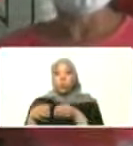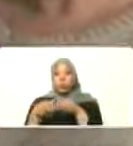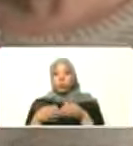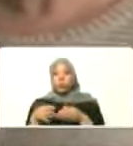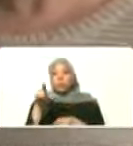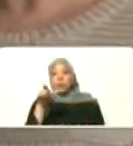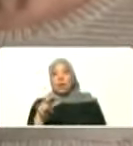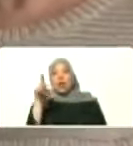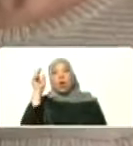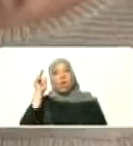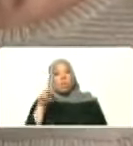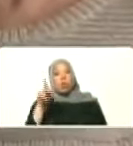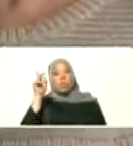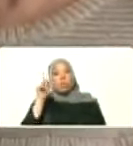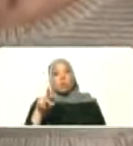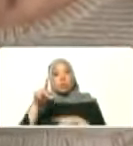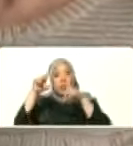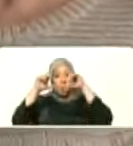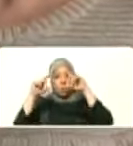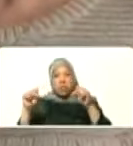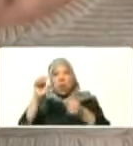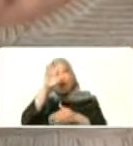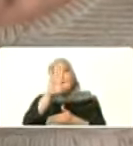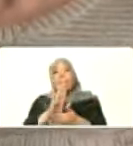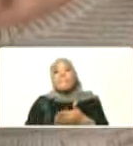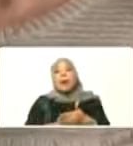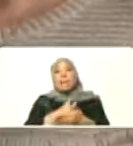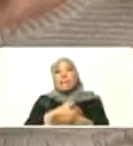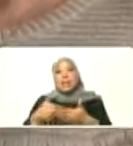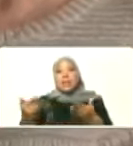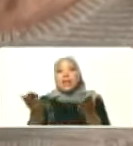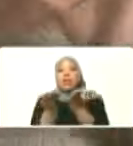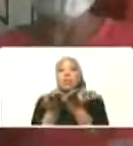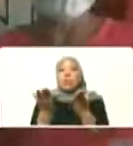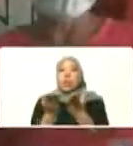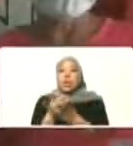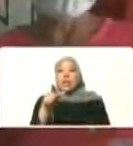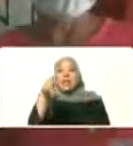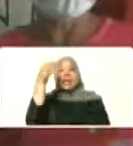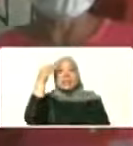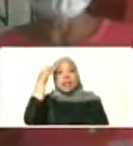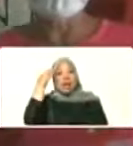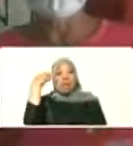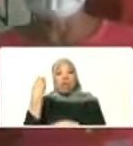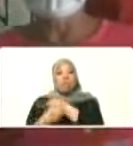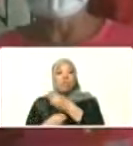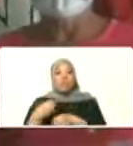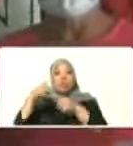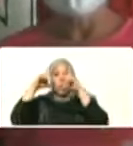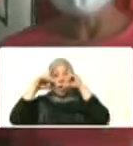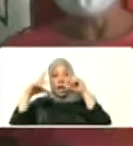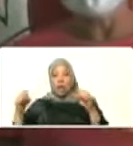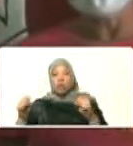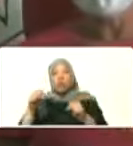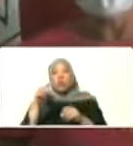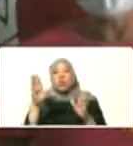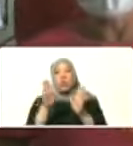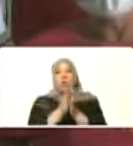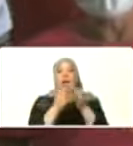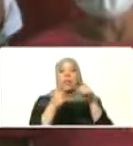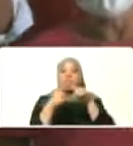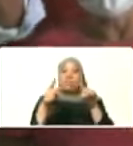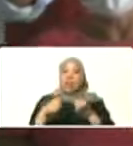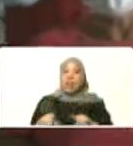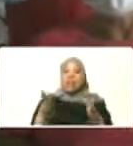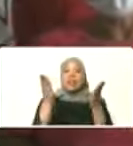Becerra, la profesora especialista en matemática, autora de los libros de la colección Bicentenario. Bueno, presidente, primero que nada, aquí estuvimos en una